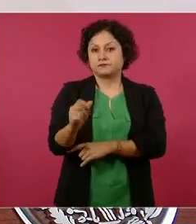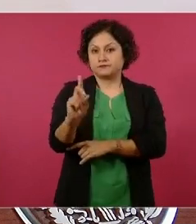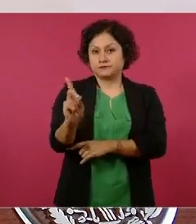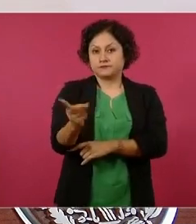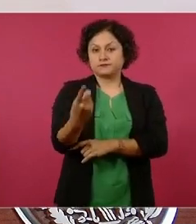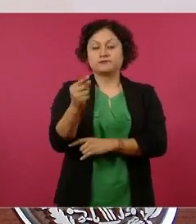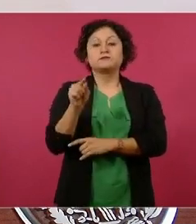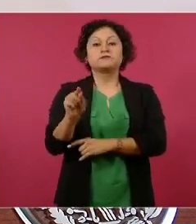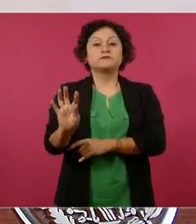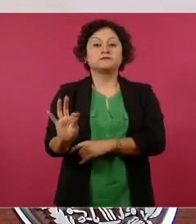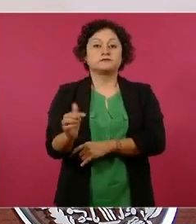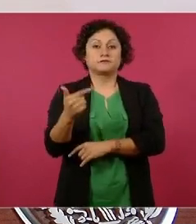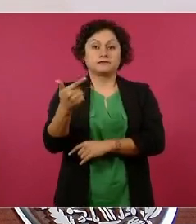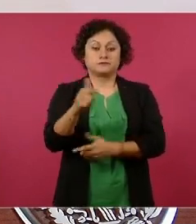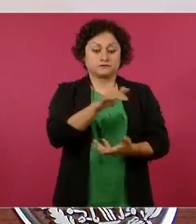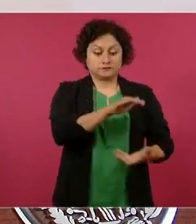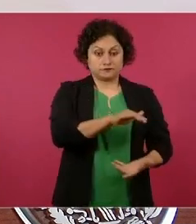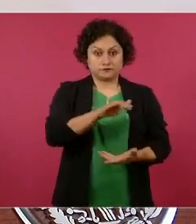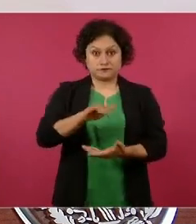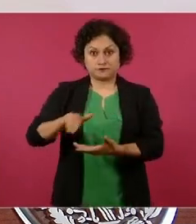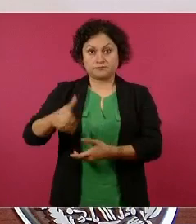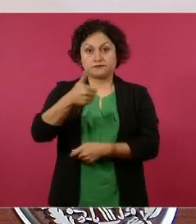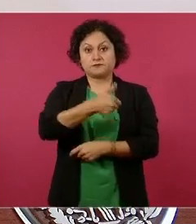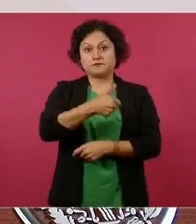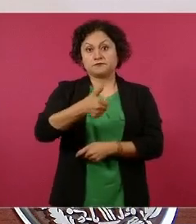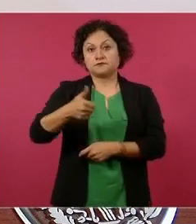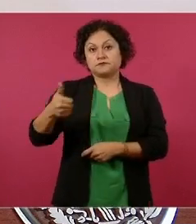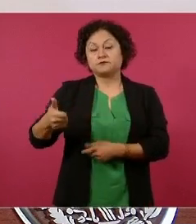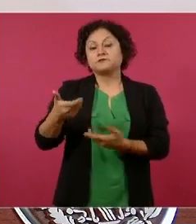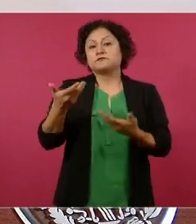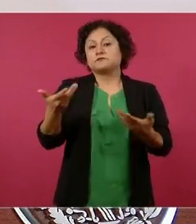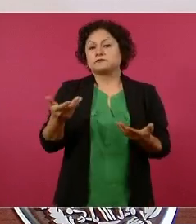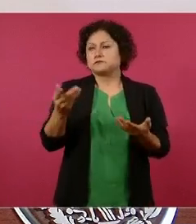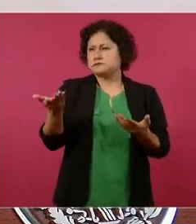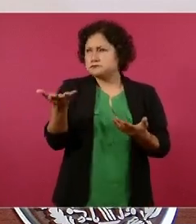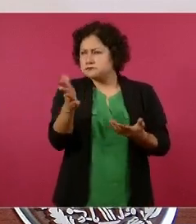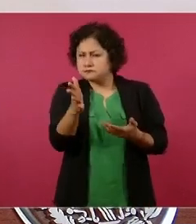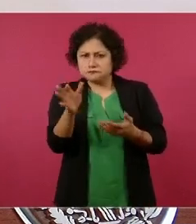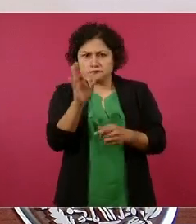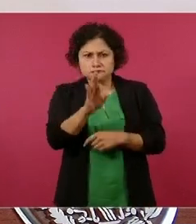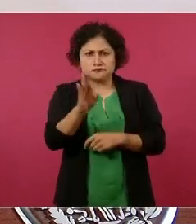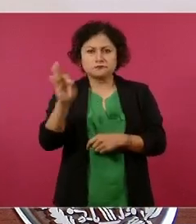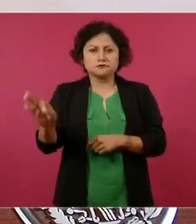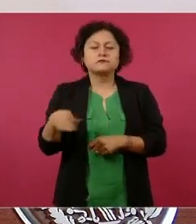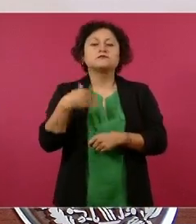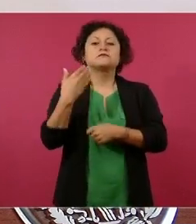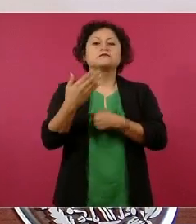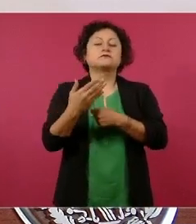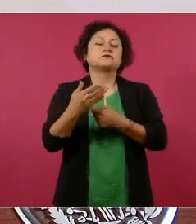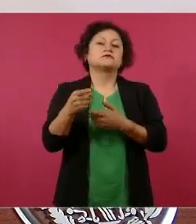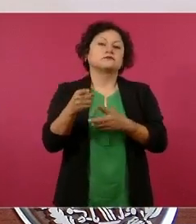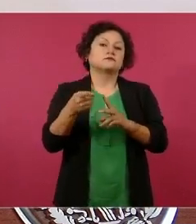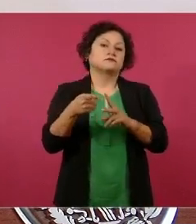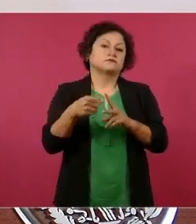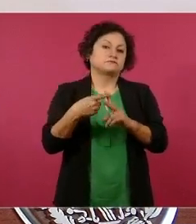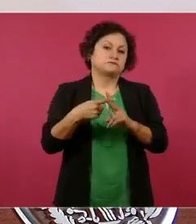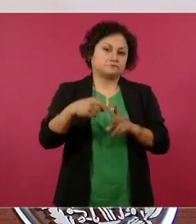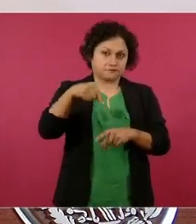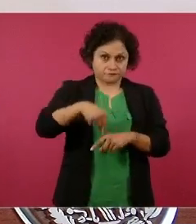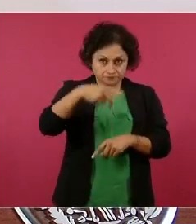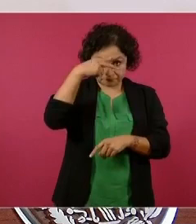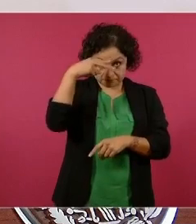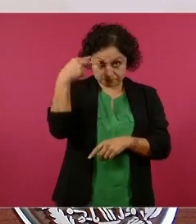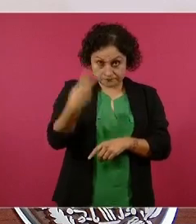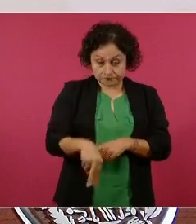$76.47 por barril. Y en consecuencia nosotros tenemos también para esas fechas los precios promedios nacionales. En el caso de la gasolina